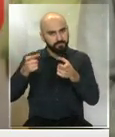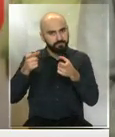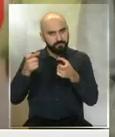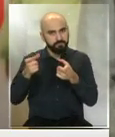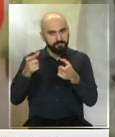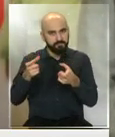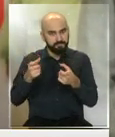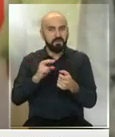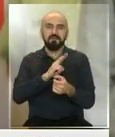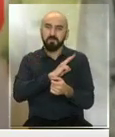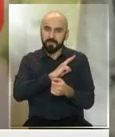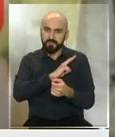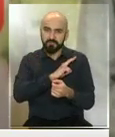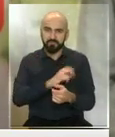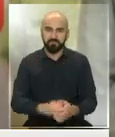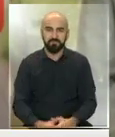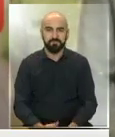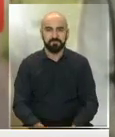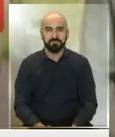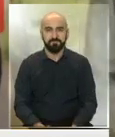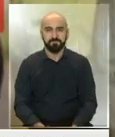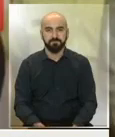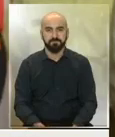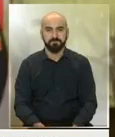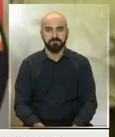de Valparaíso.